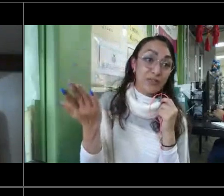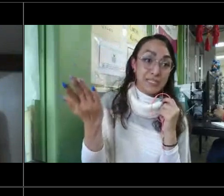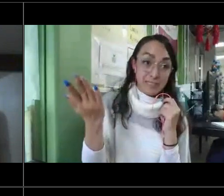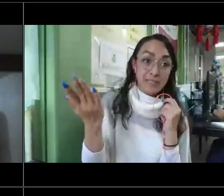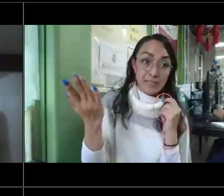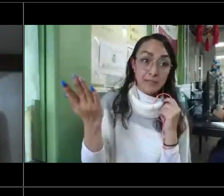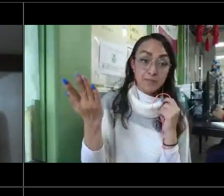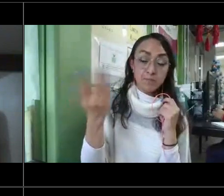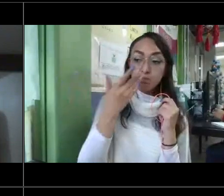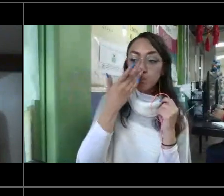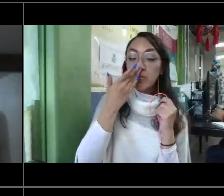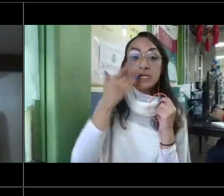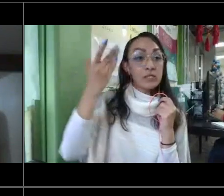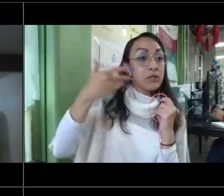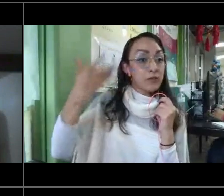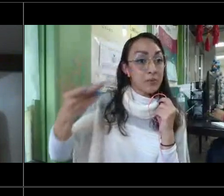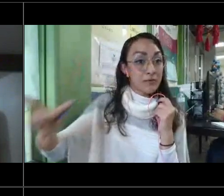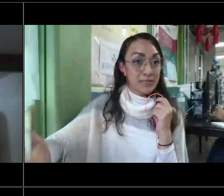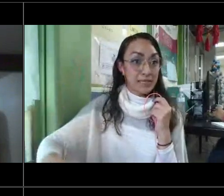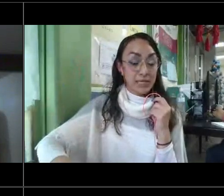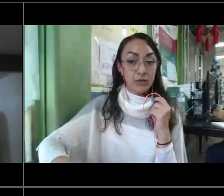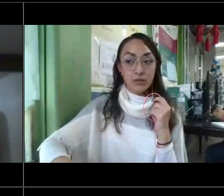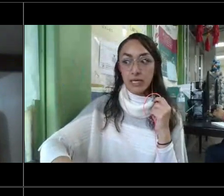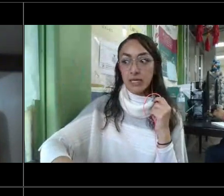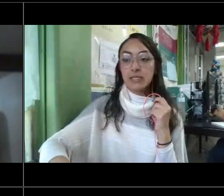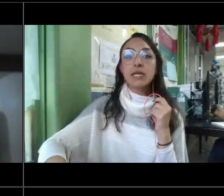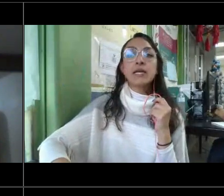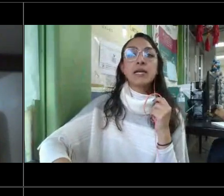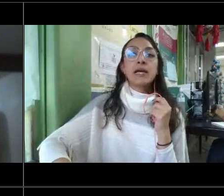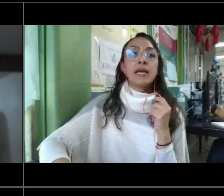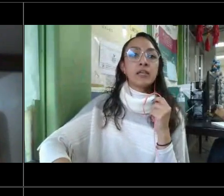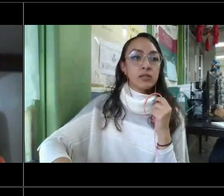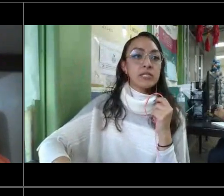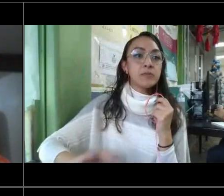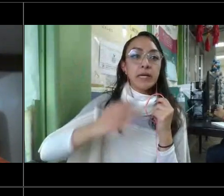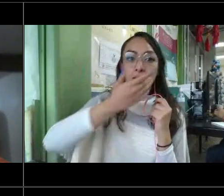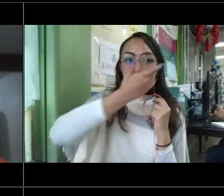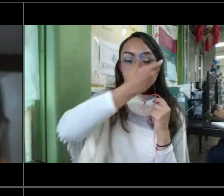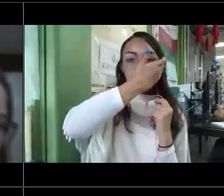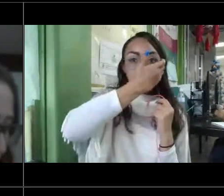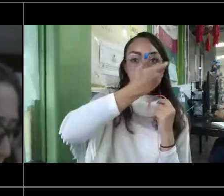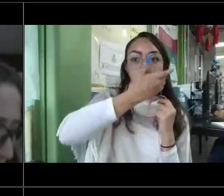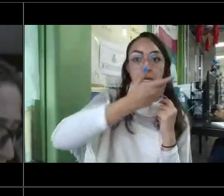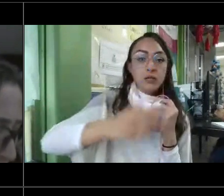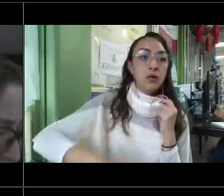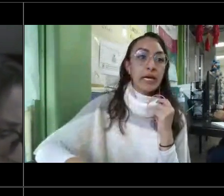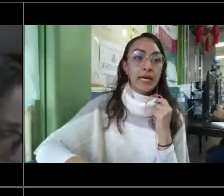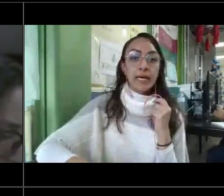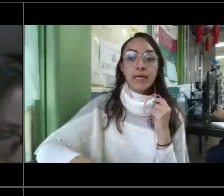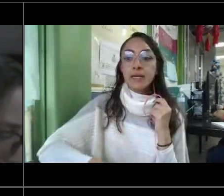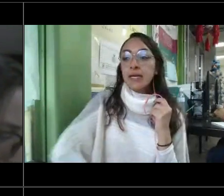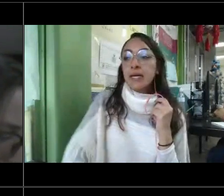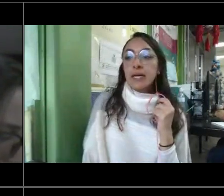porque son distintas. Y es una forma fácil de recordarlas. Entonces, por ejemplo, cuando estoy